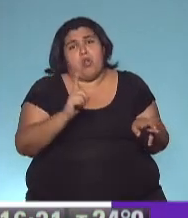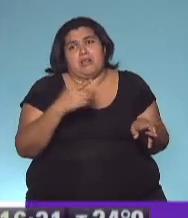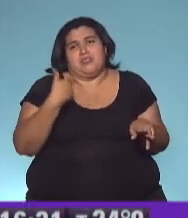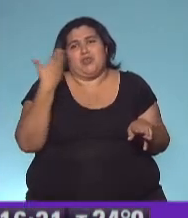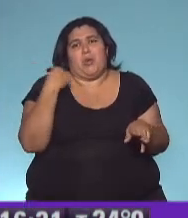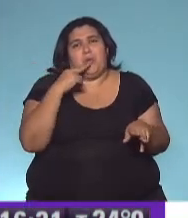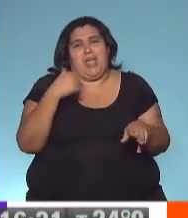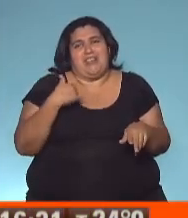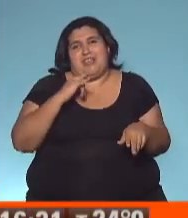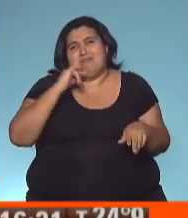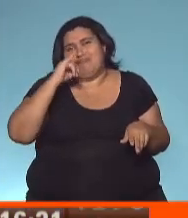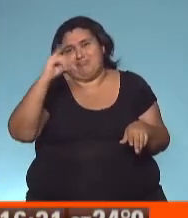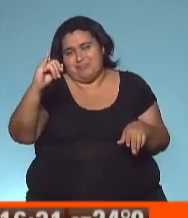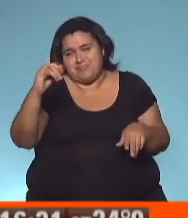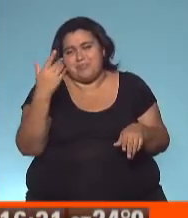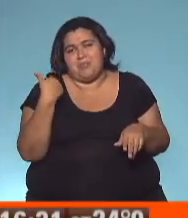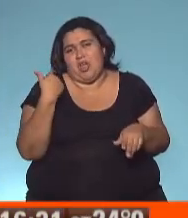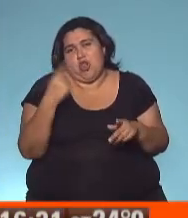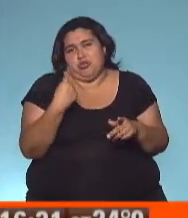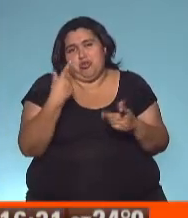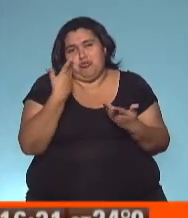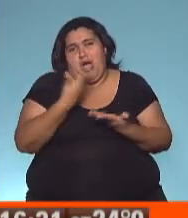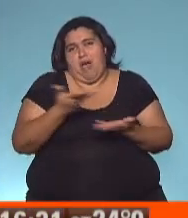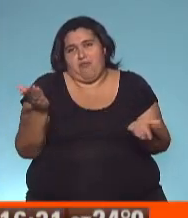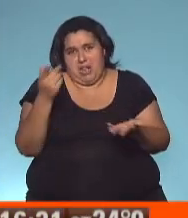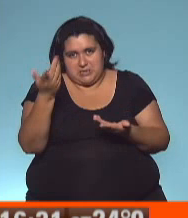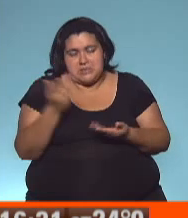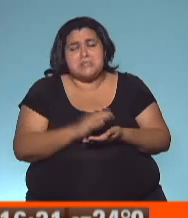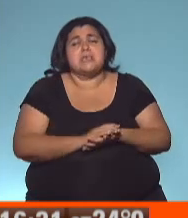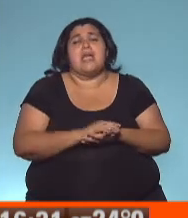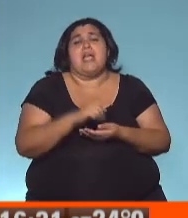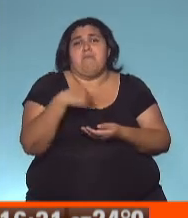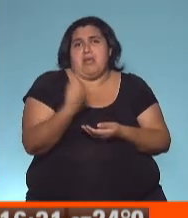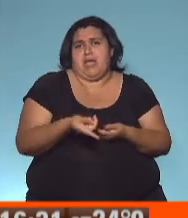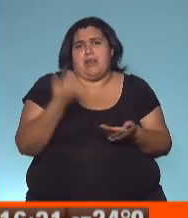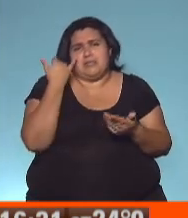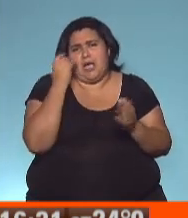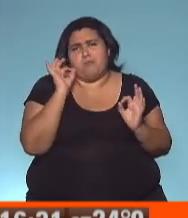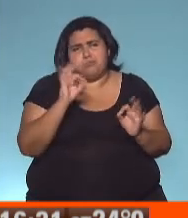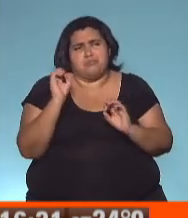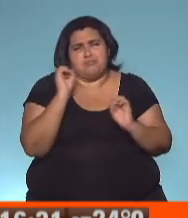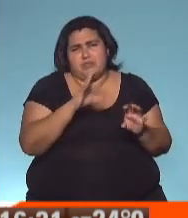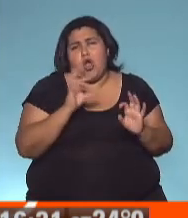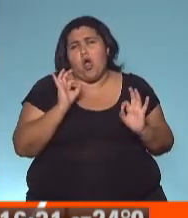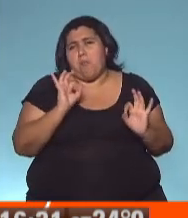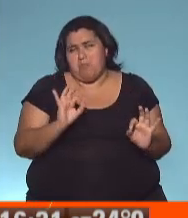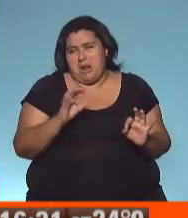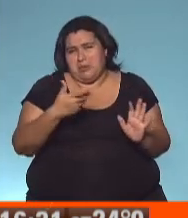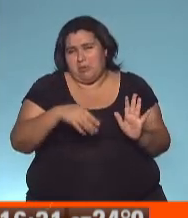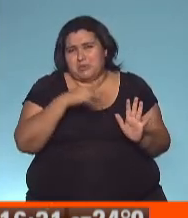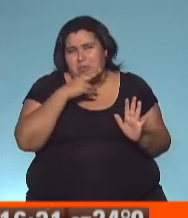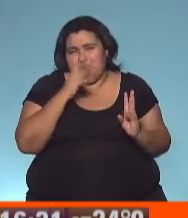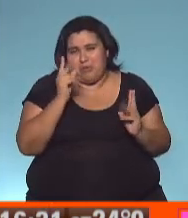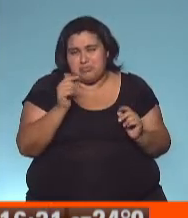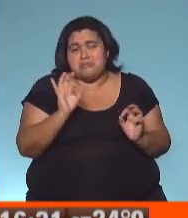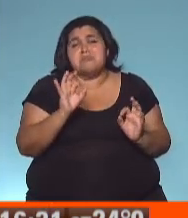porque estimábamos que entre hoy y mañana ya tenemos todo el equipamiento para poder brindárselo a la autoridad que lo necesite, sabiendo